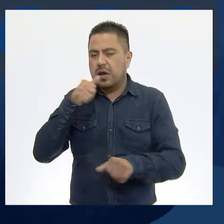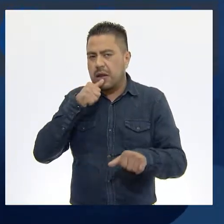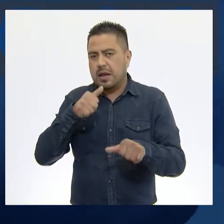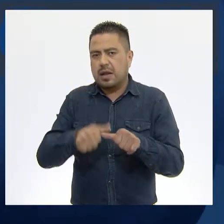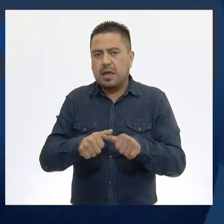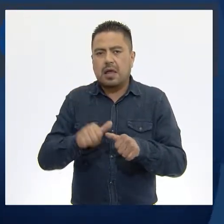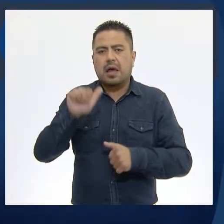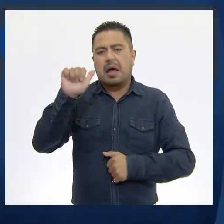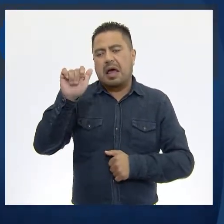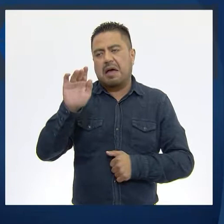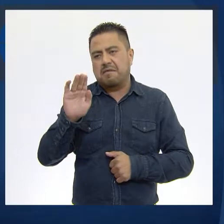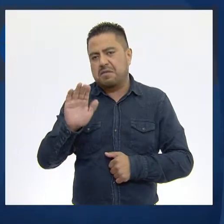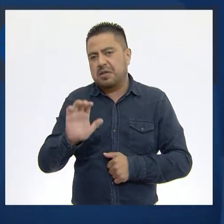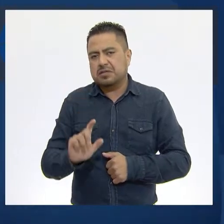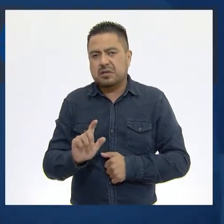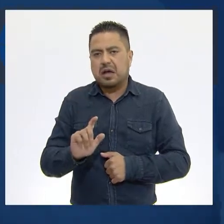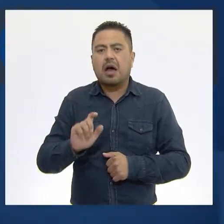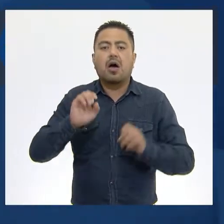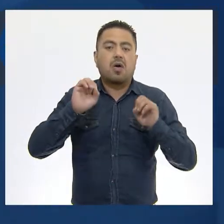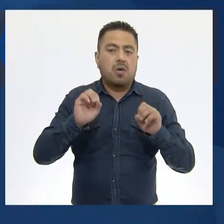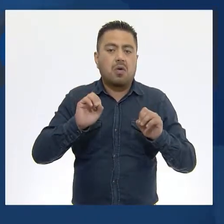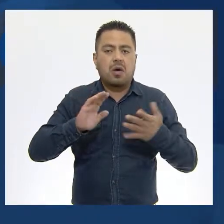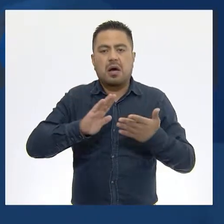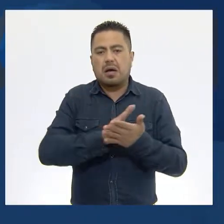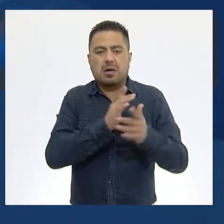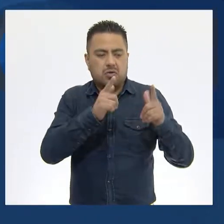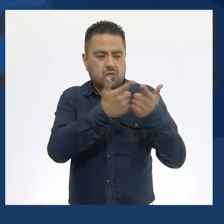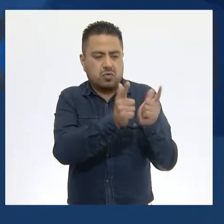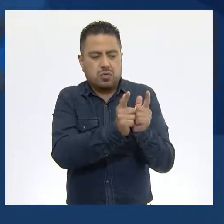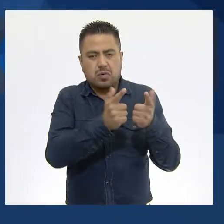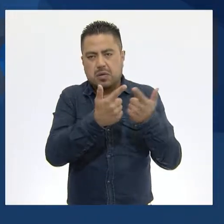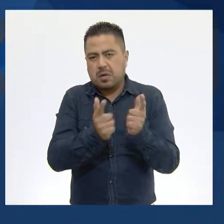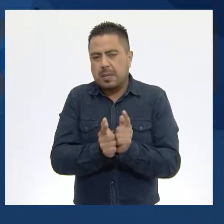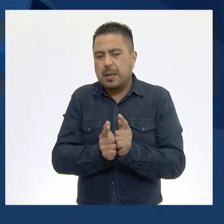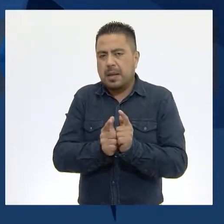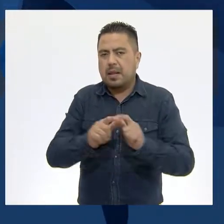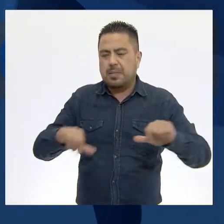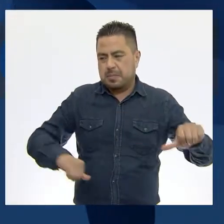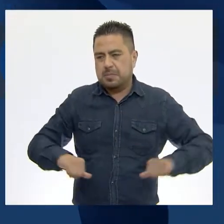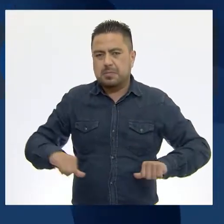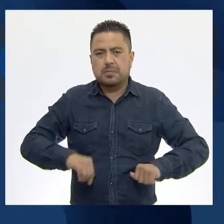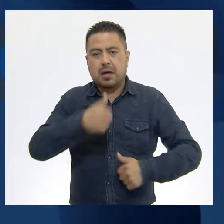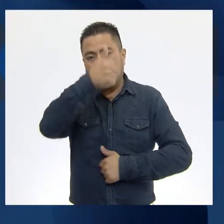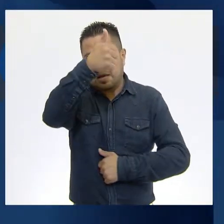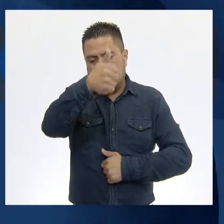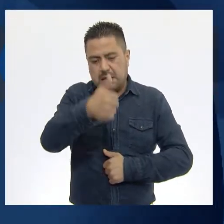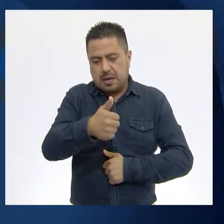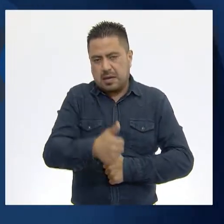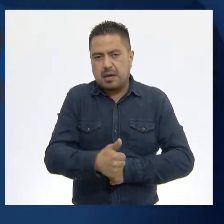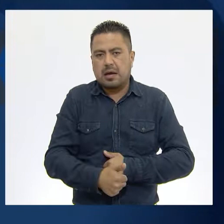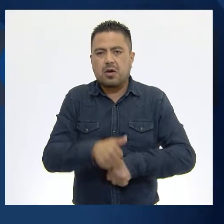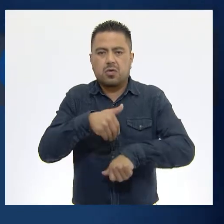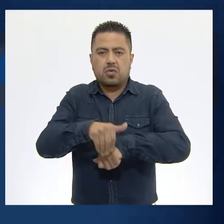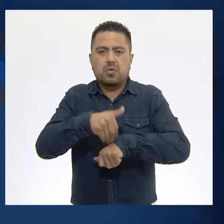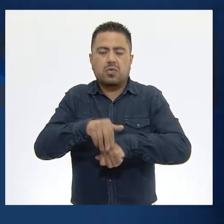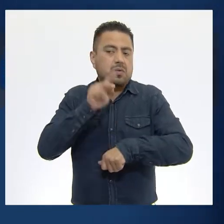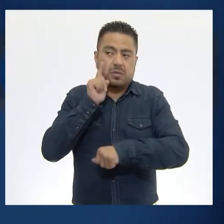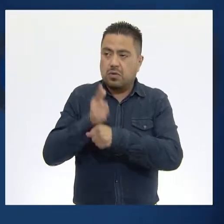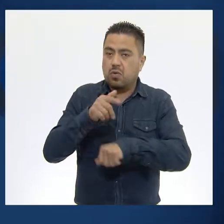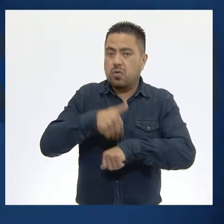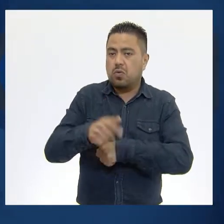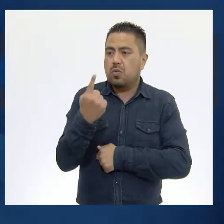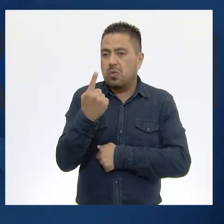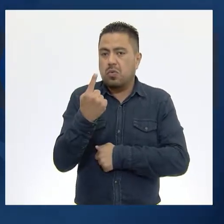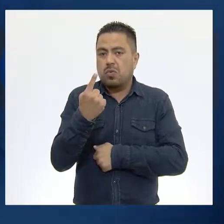orden alfabético que marcan incisos o apartados en los que se divide la actividad. Y en cada inciso se observa un número que puede